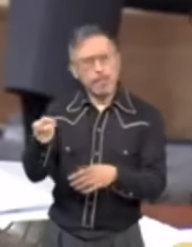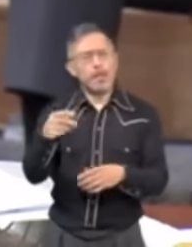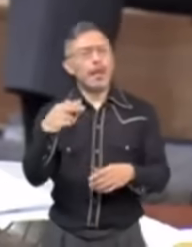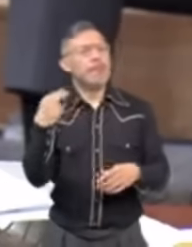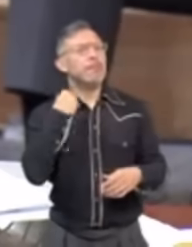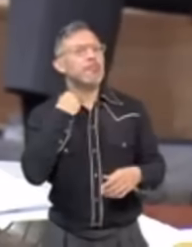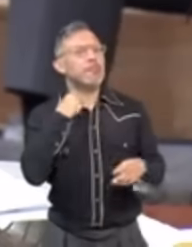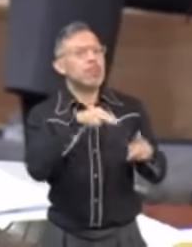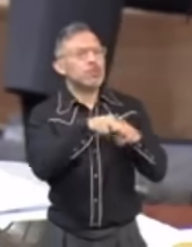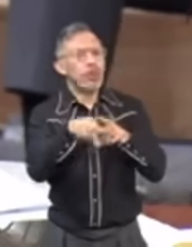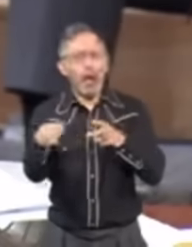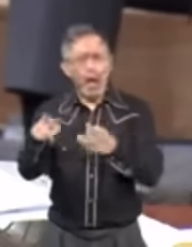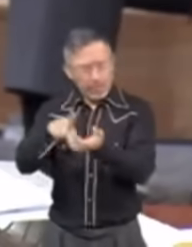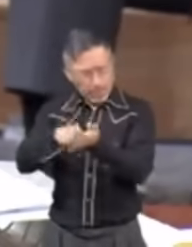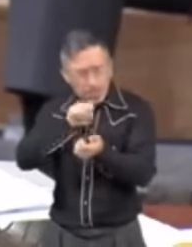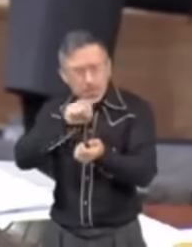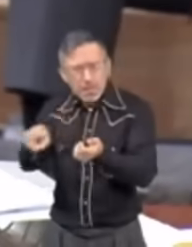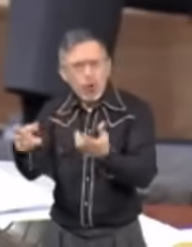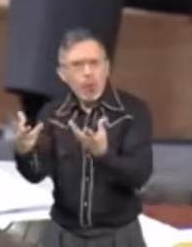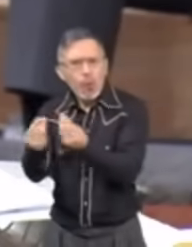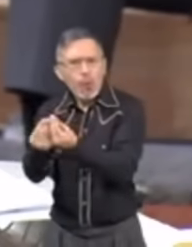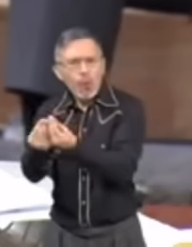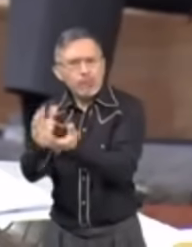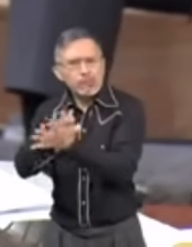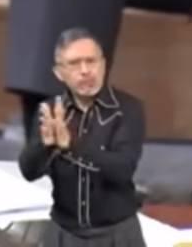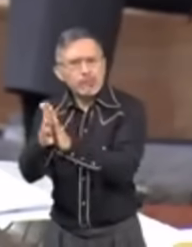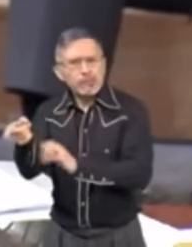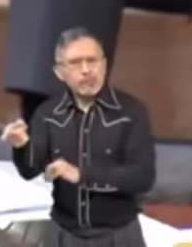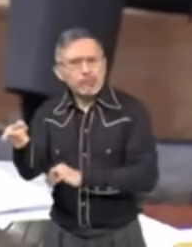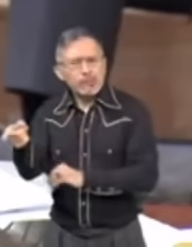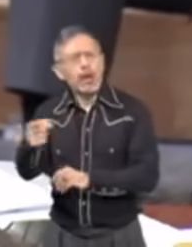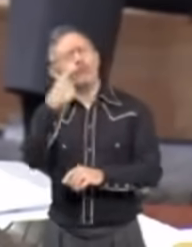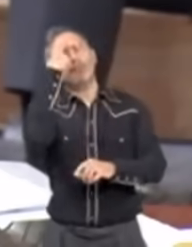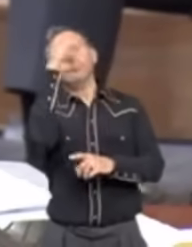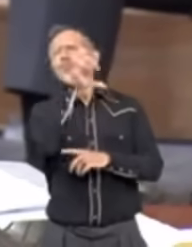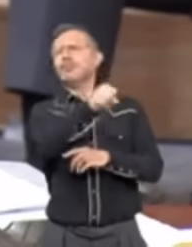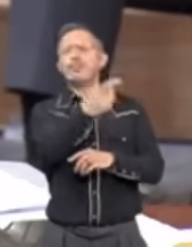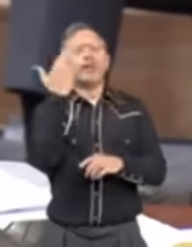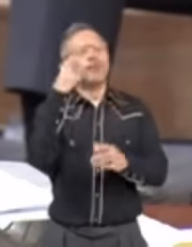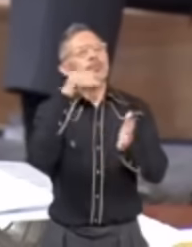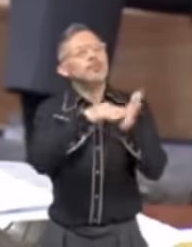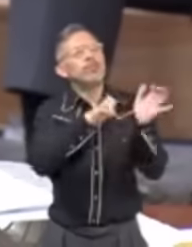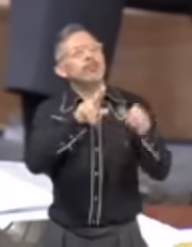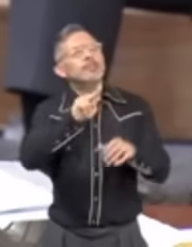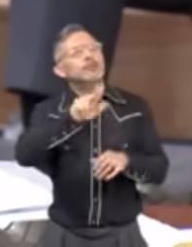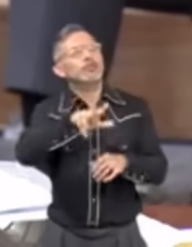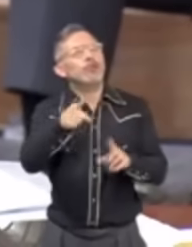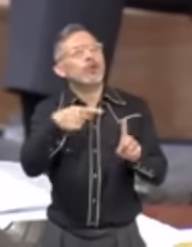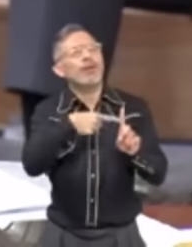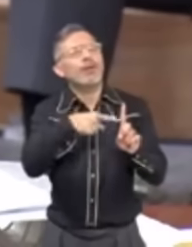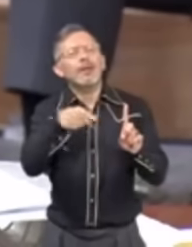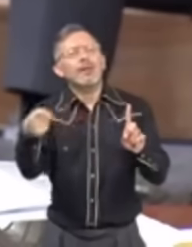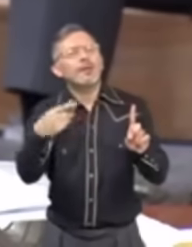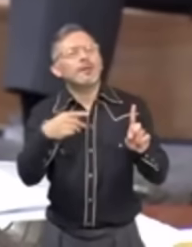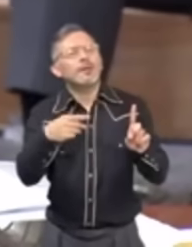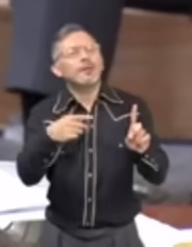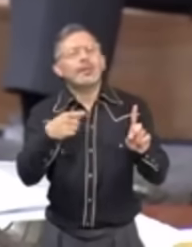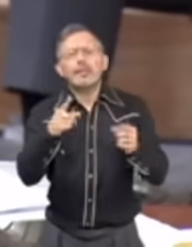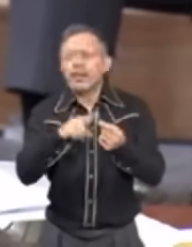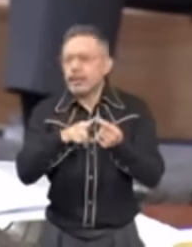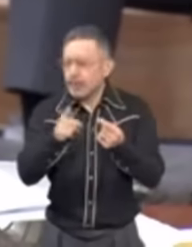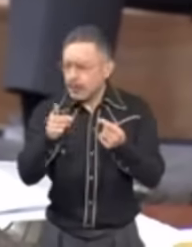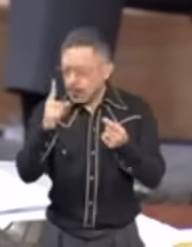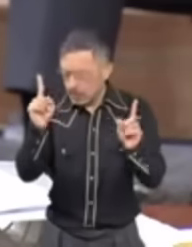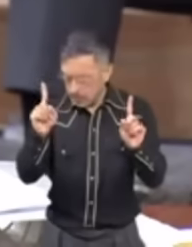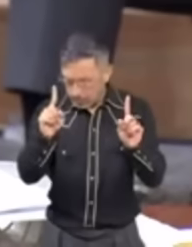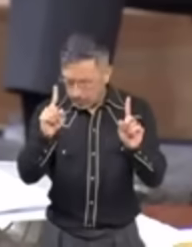Por cierto, ¿dónde estaba? ¿Por quién votó López Obrador en 88? ¿Por quién? Déjenme acuerdo. Ah, por Carlos Salinas,